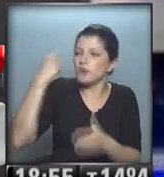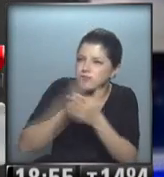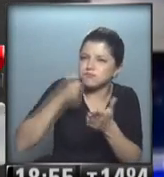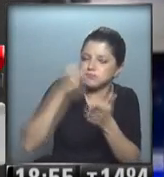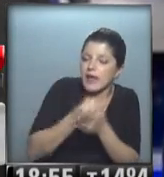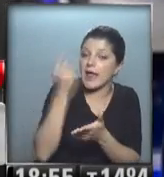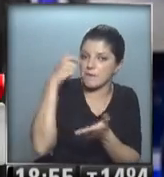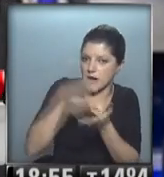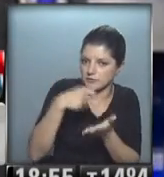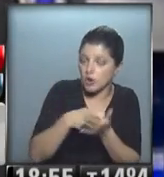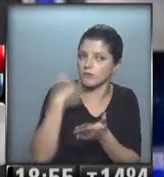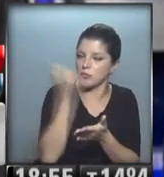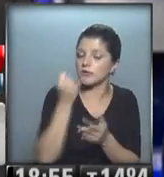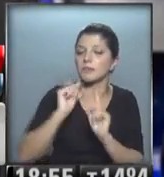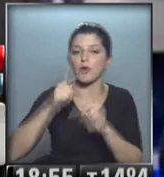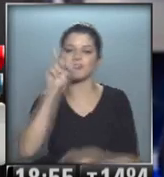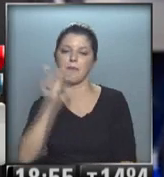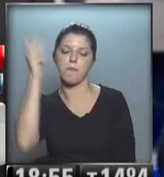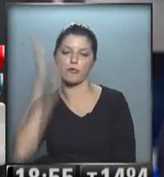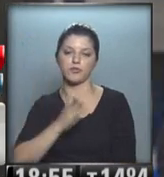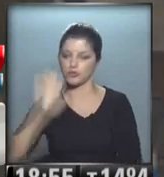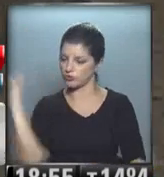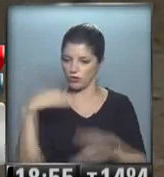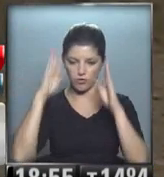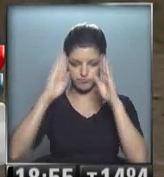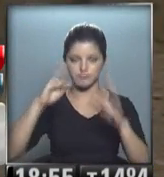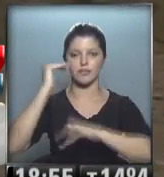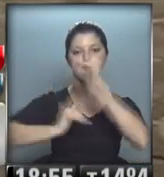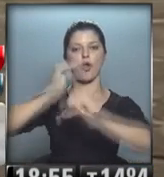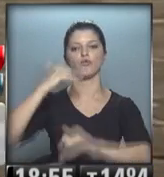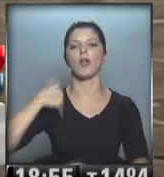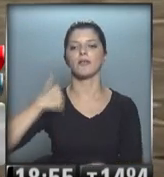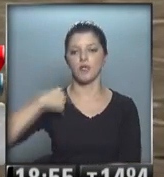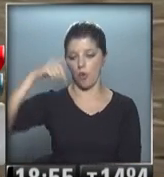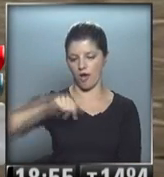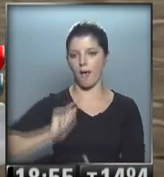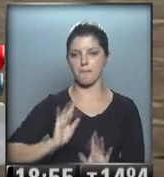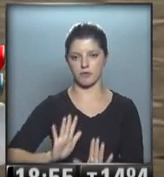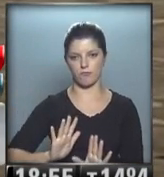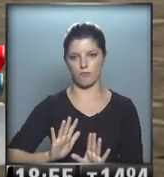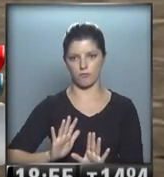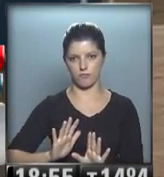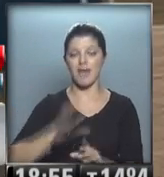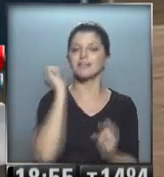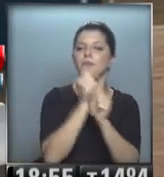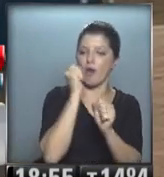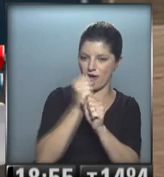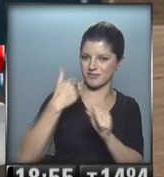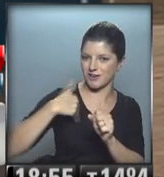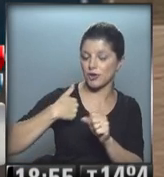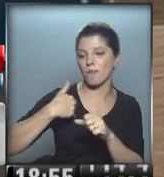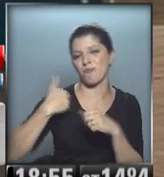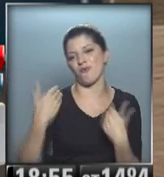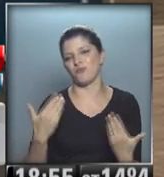inversión, pero 100% desarrollado por nosotros, desarrollados en Argentina, por trabajadores argentinos y que, por